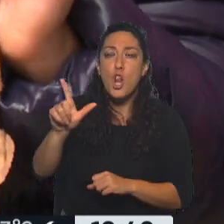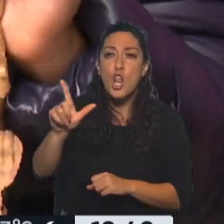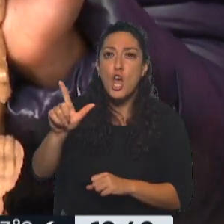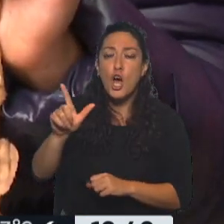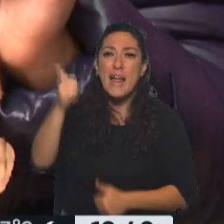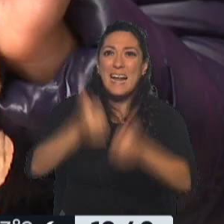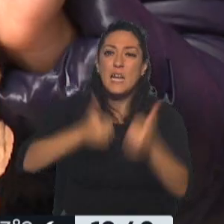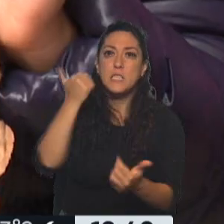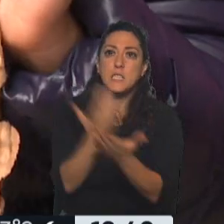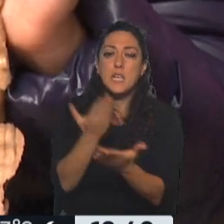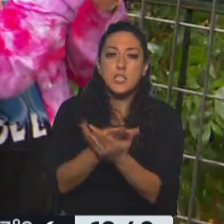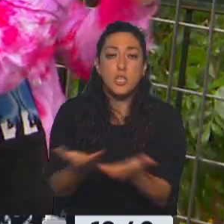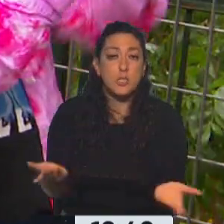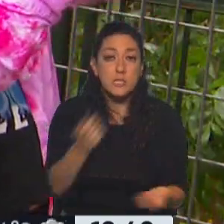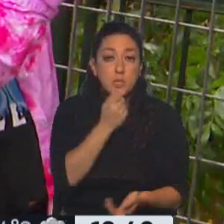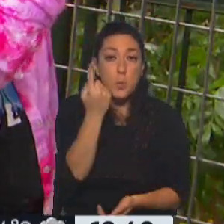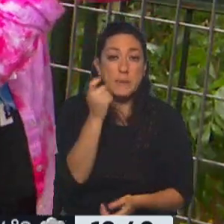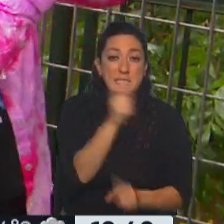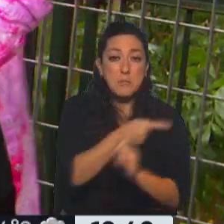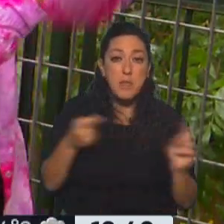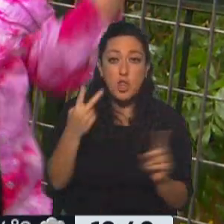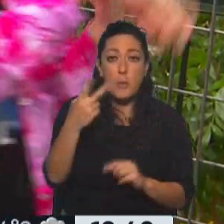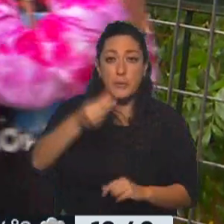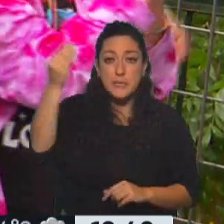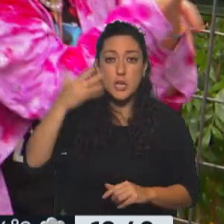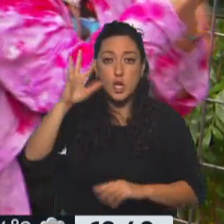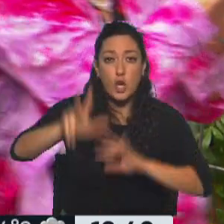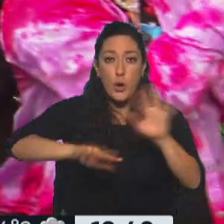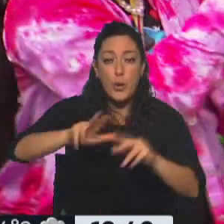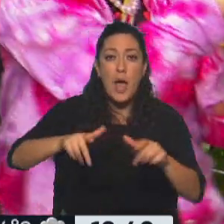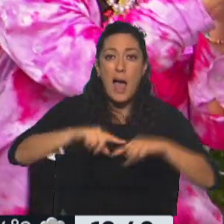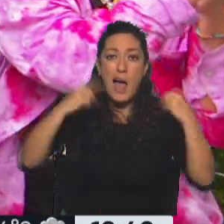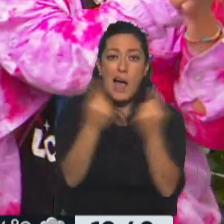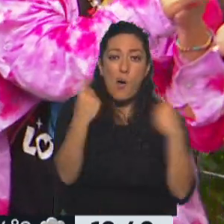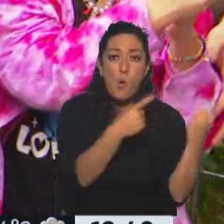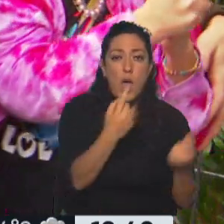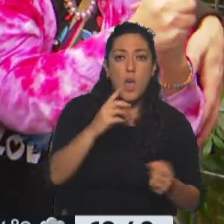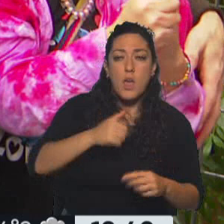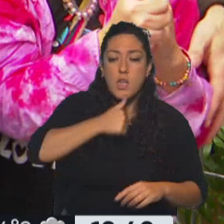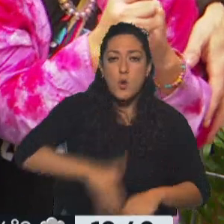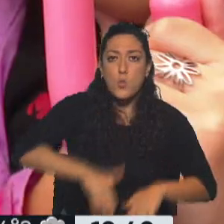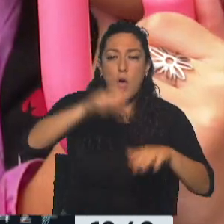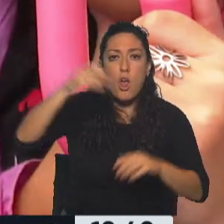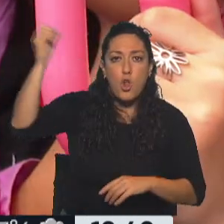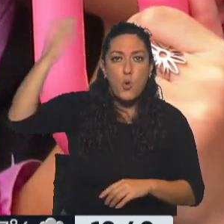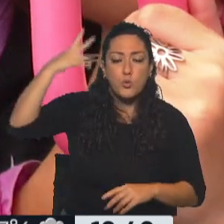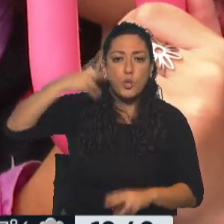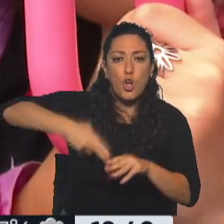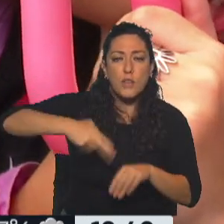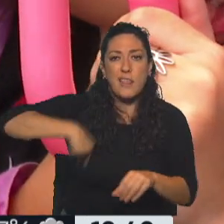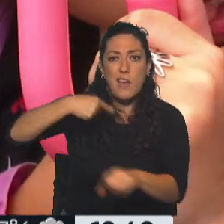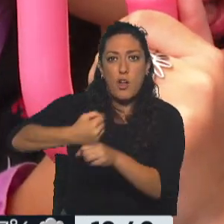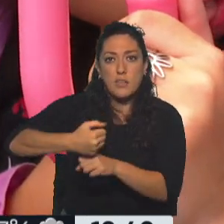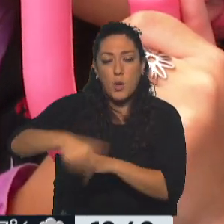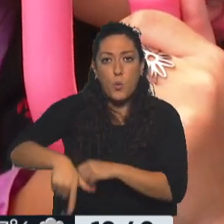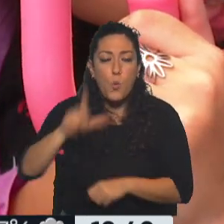puede pasar, si en un mes y medio ya nos entraron a robar dos veces, las aulas se inundaron, no tuvimos luz, de acá a julio no sabemos qué puede pasar. Entonces